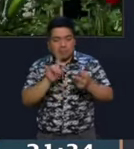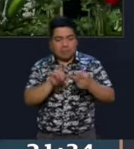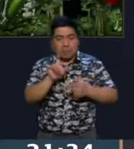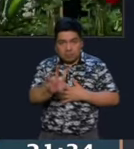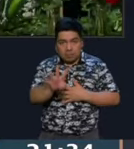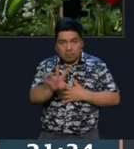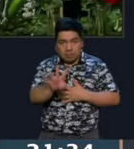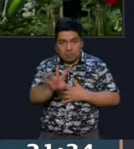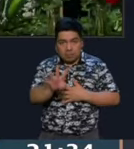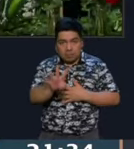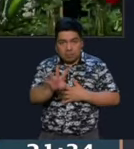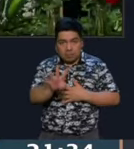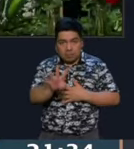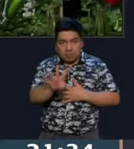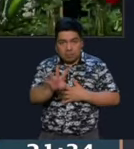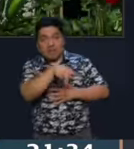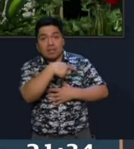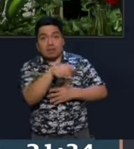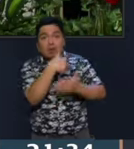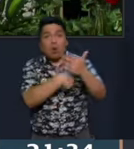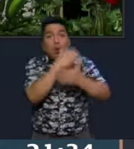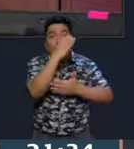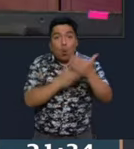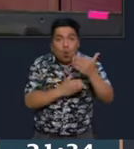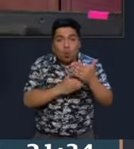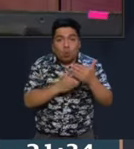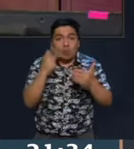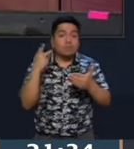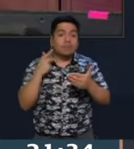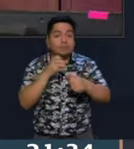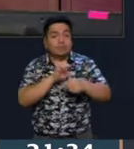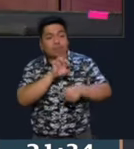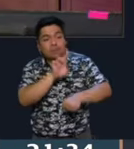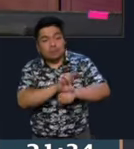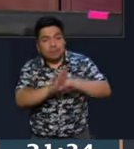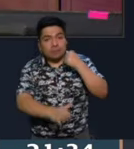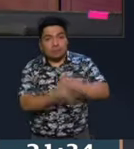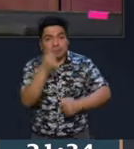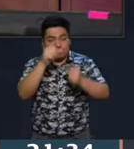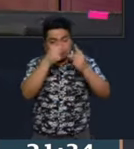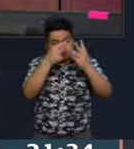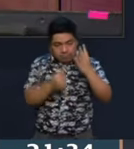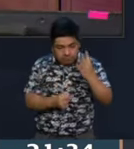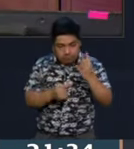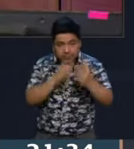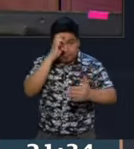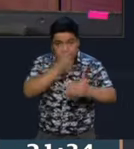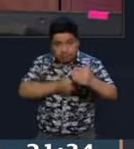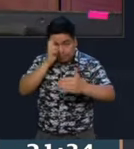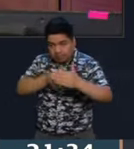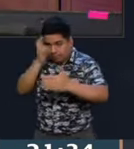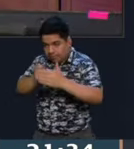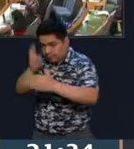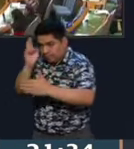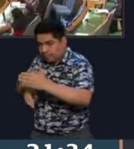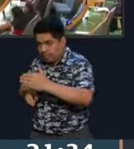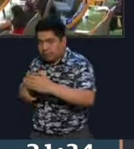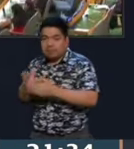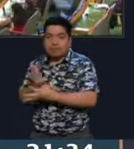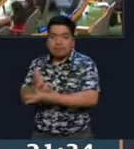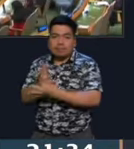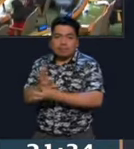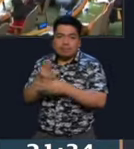9, artículo 417, 424 del párrafo 2 y también el artículo 425 y 426 de su propia